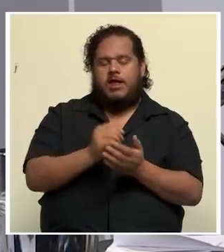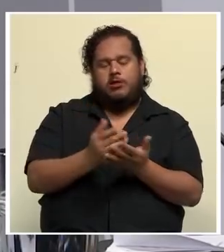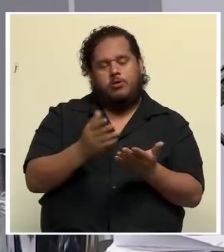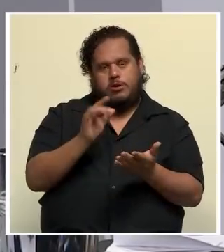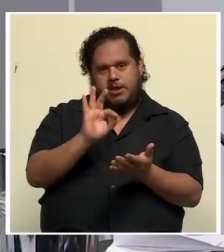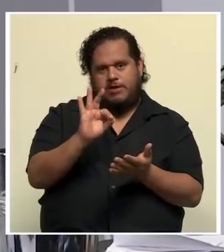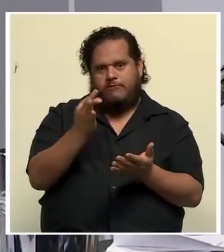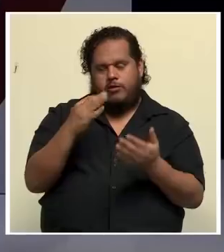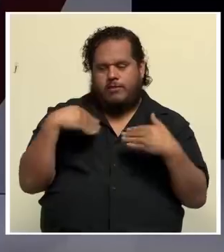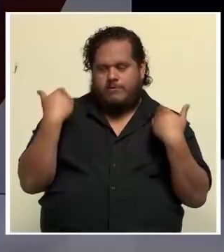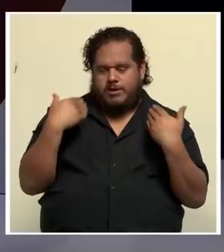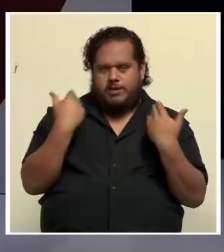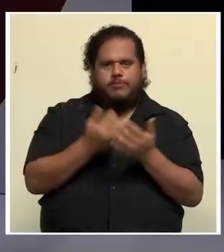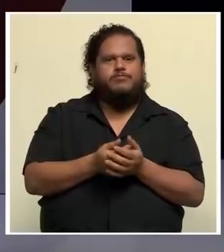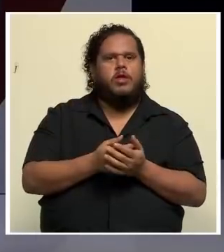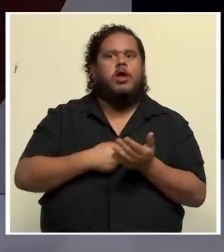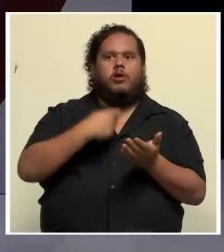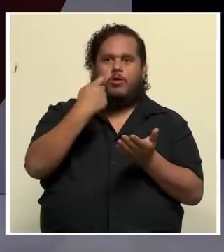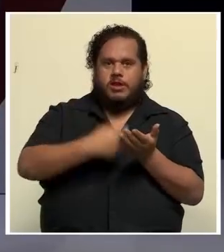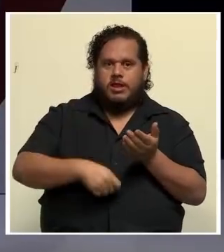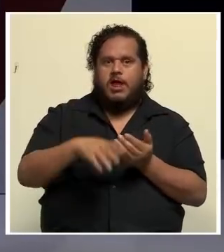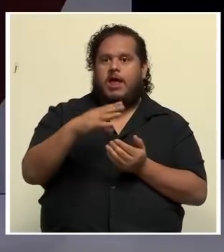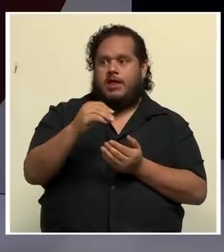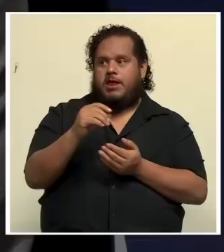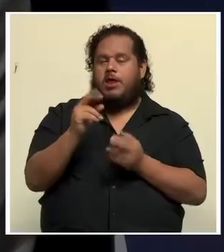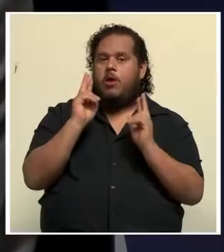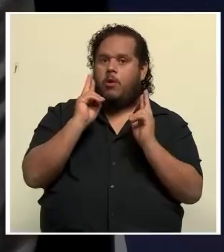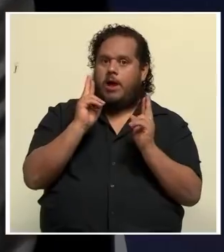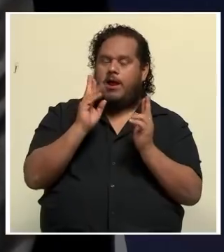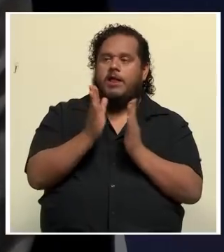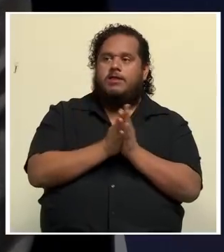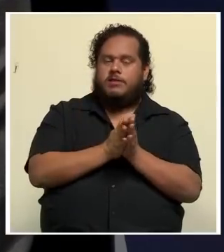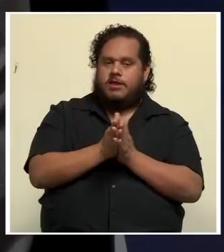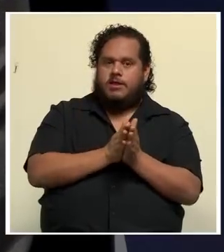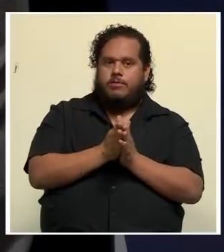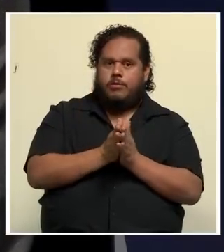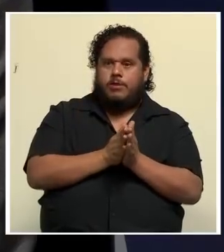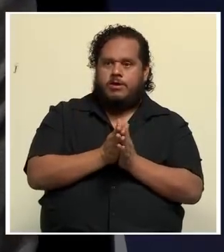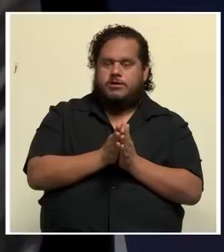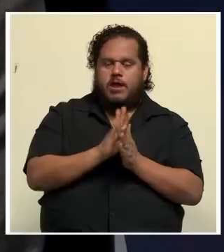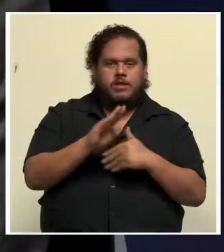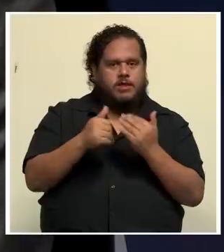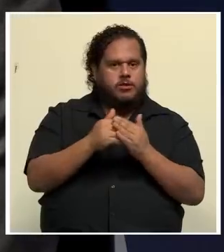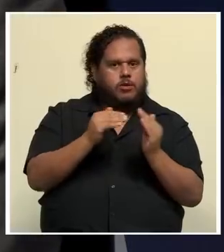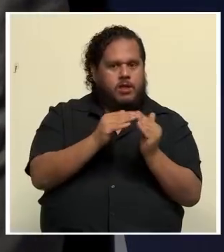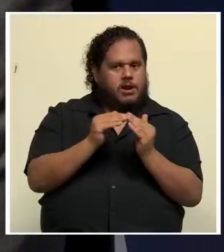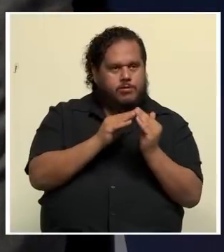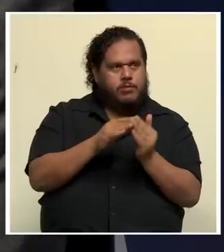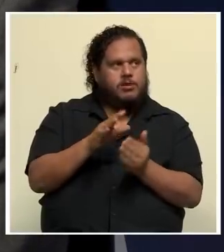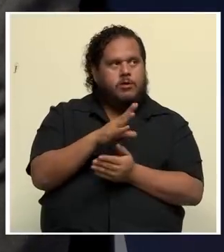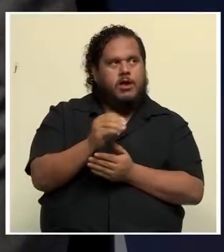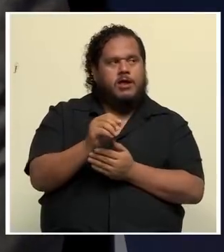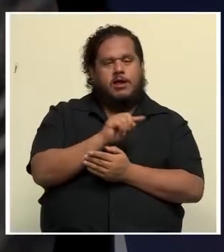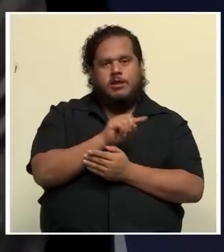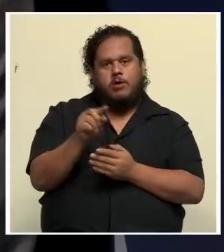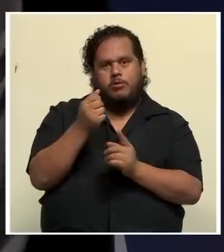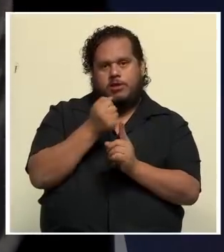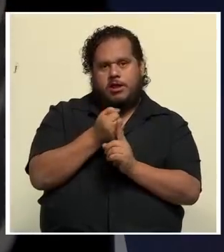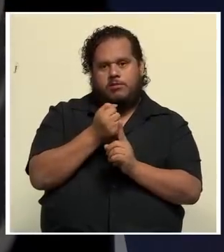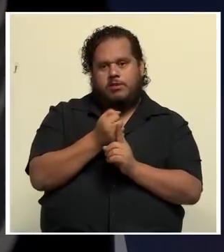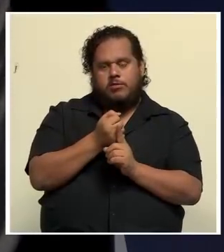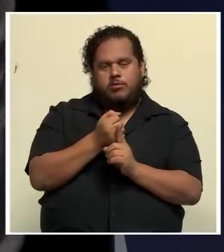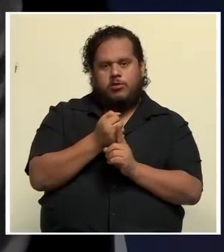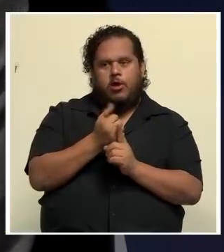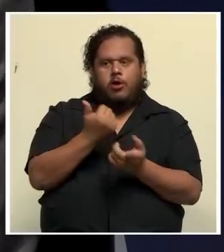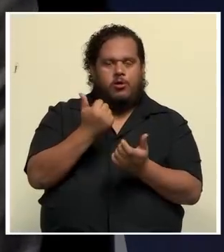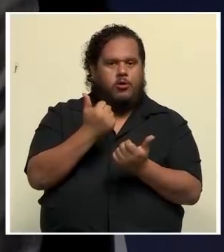Muchas gracias. Lo exige y ojalá sea también del provecho de la población y de ustedes mismos, los